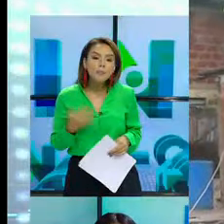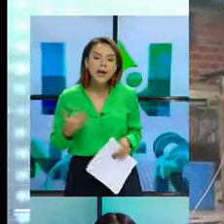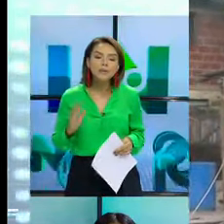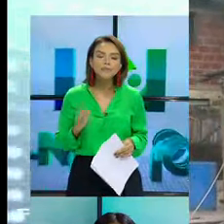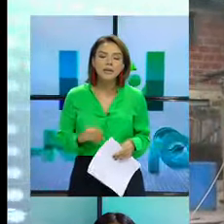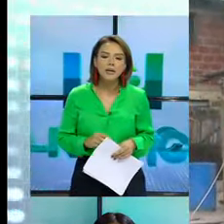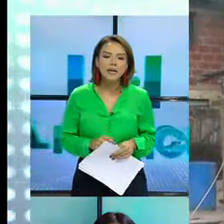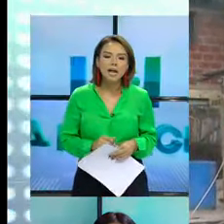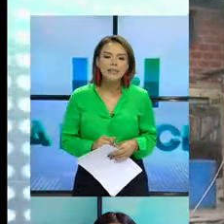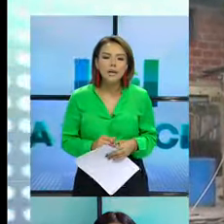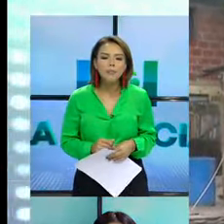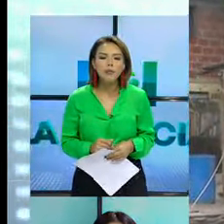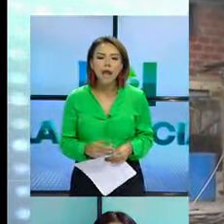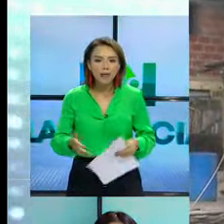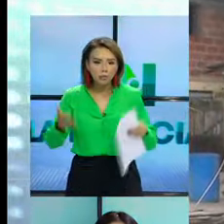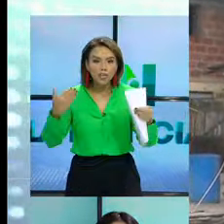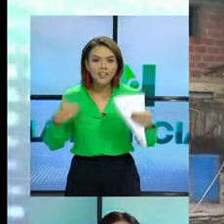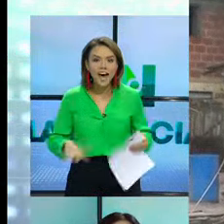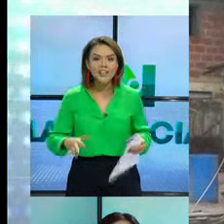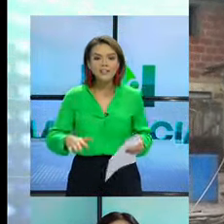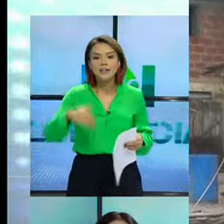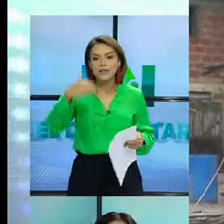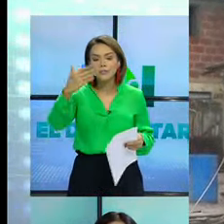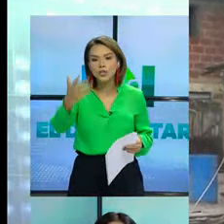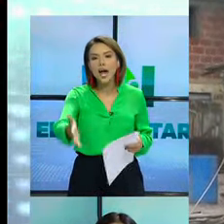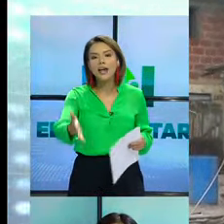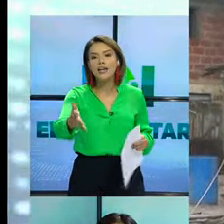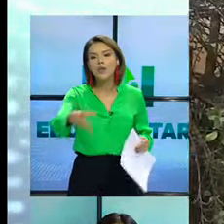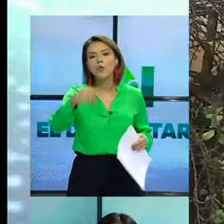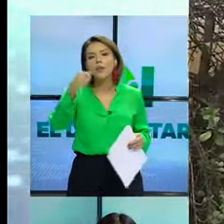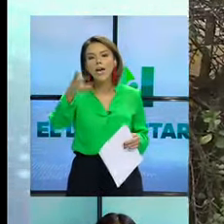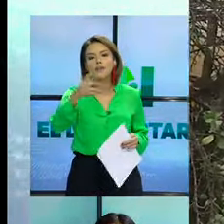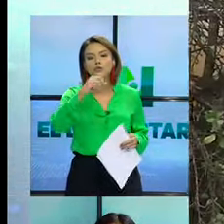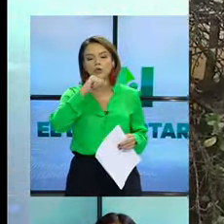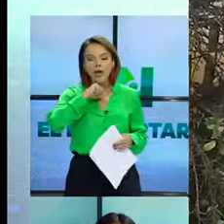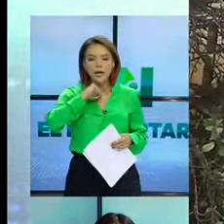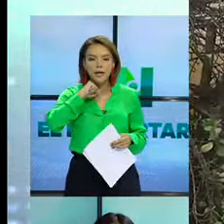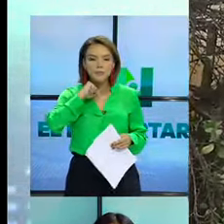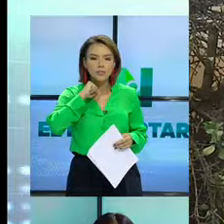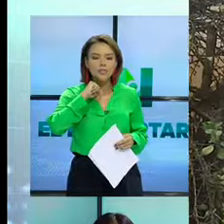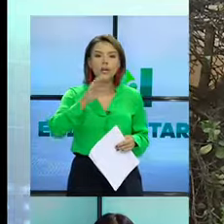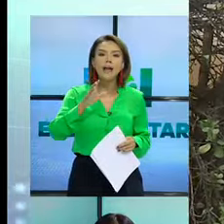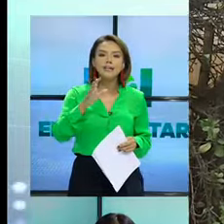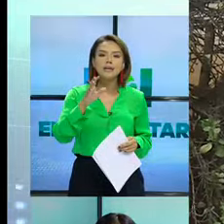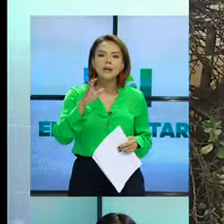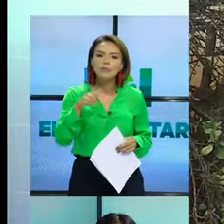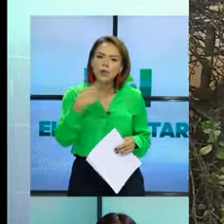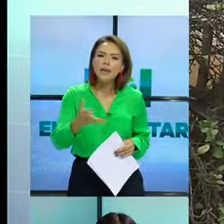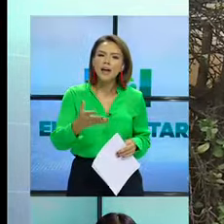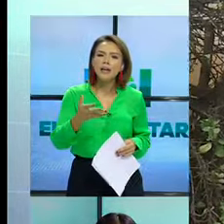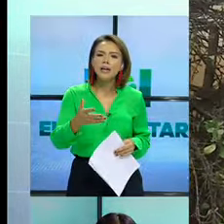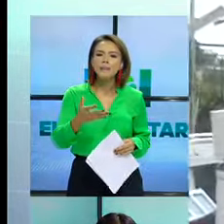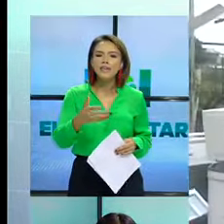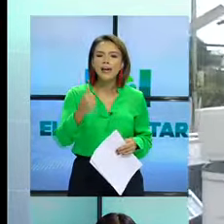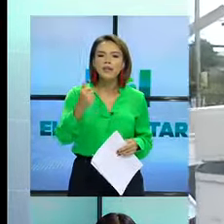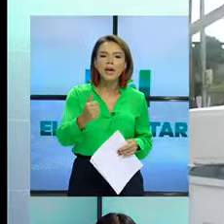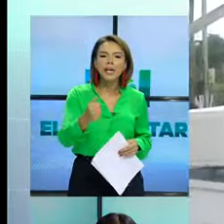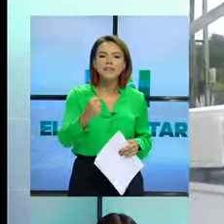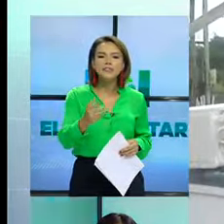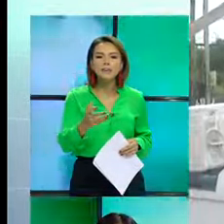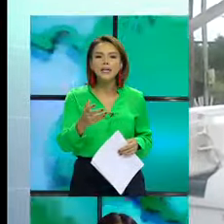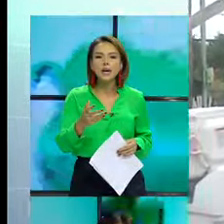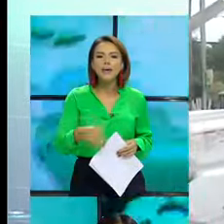espero que en el tiempo las autoridades excepcionales, los gobiernos zonales, puedan realmente ayudar a